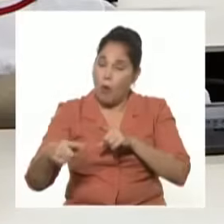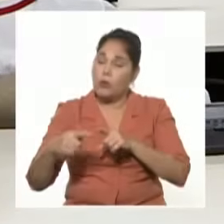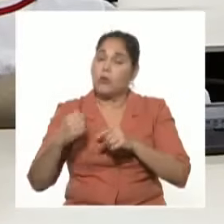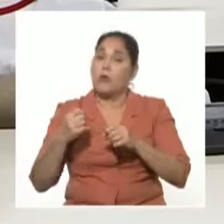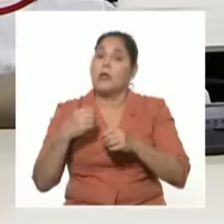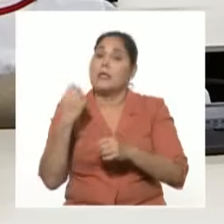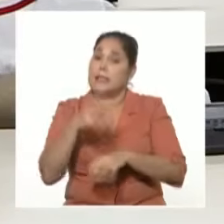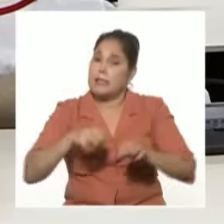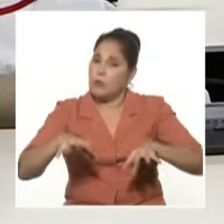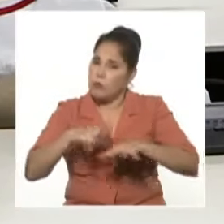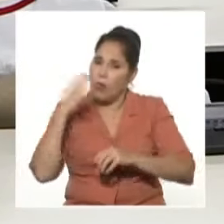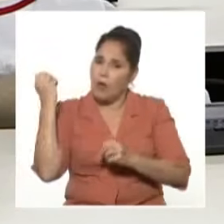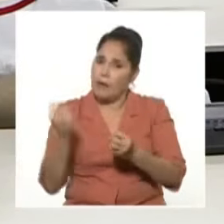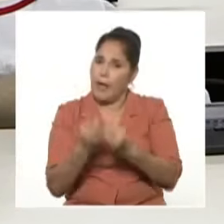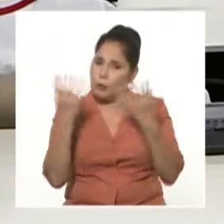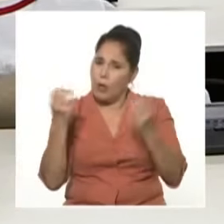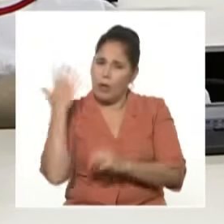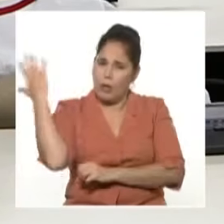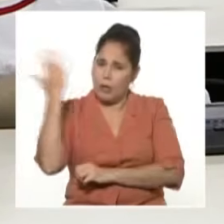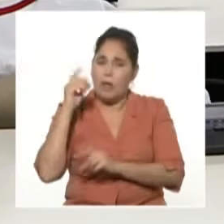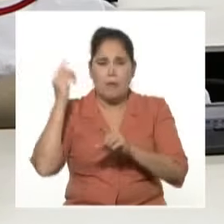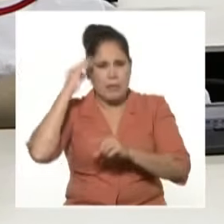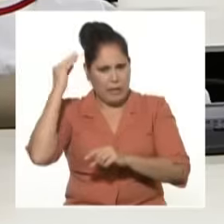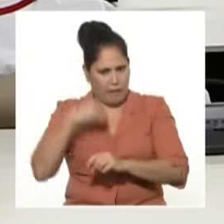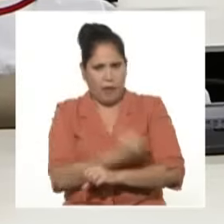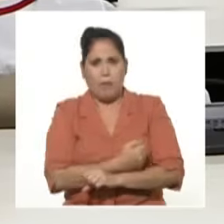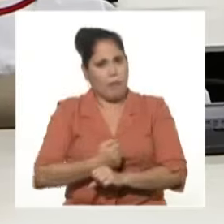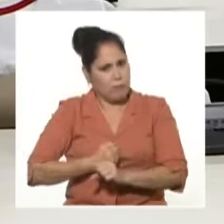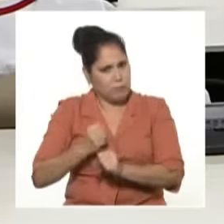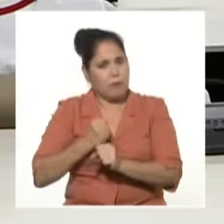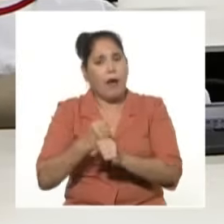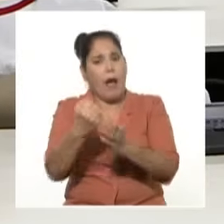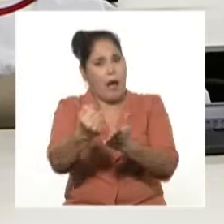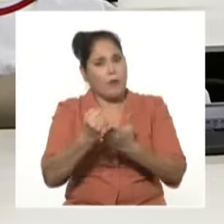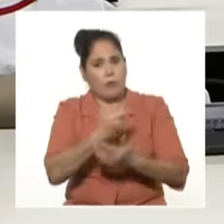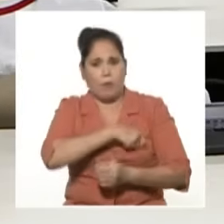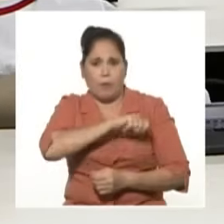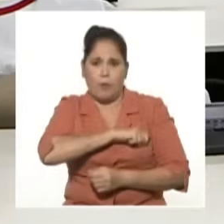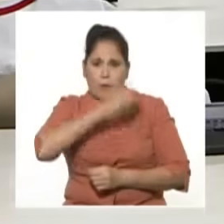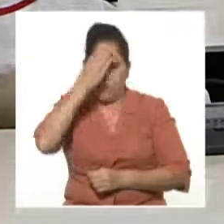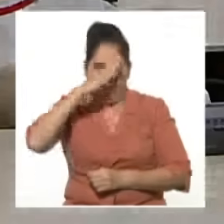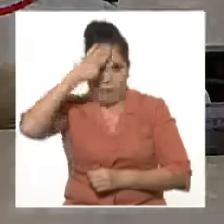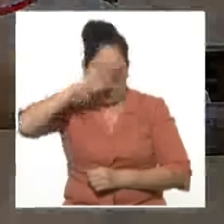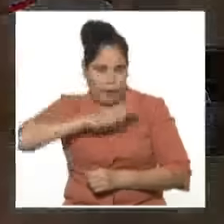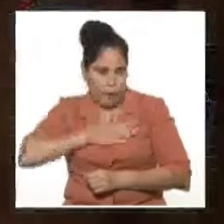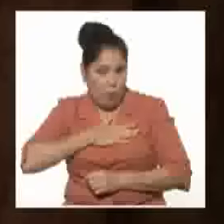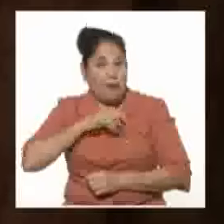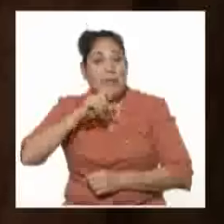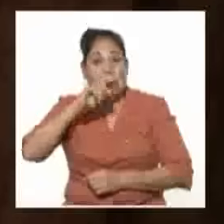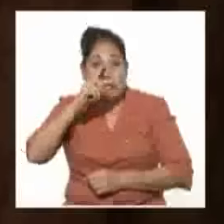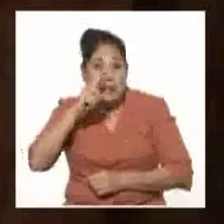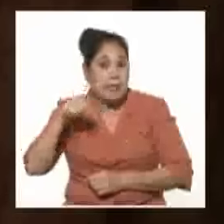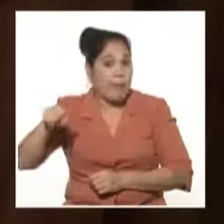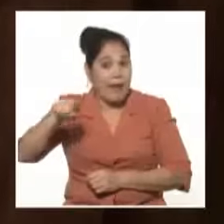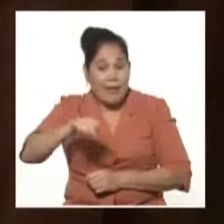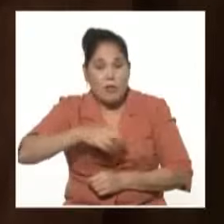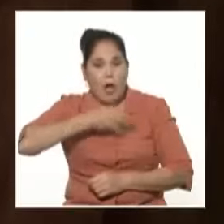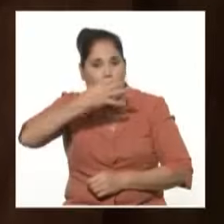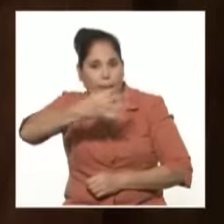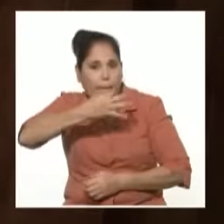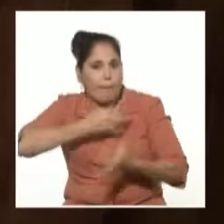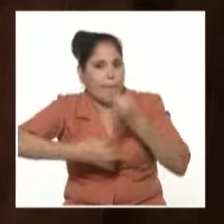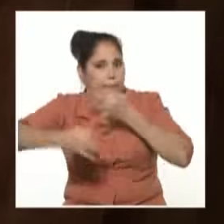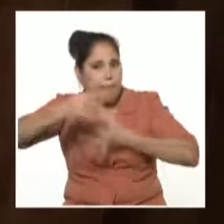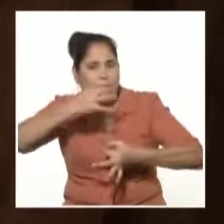naturales, reconociendo la capacidad de resistencia y solidaridad del pueblo, que sirve ese análisis para plantearnos un